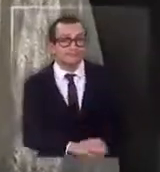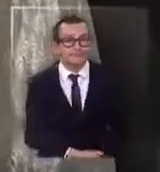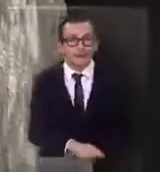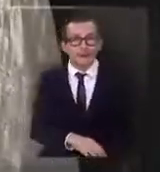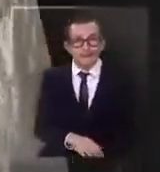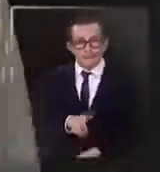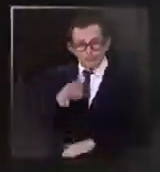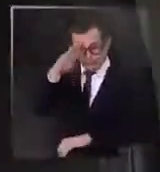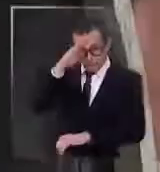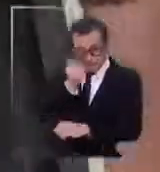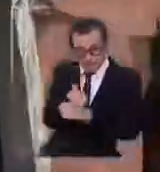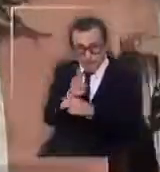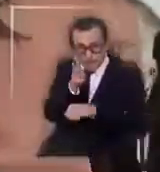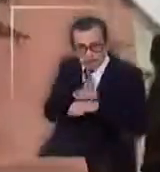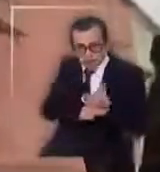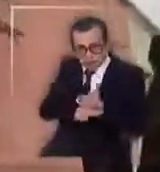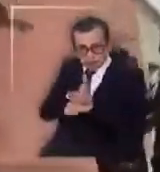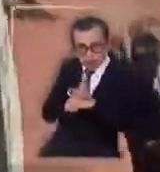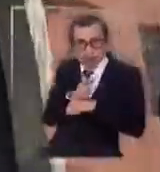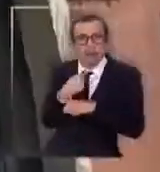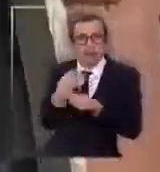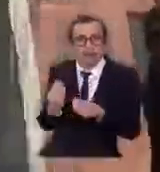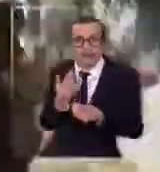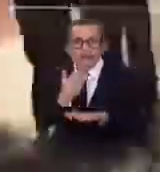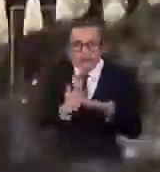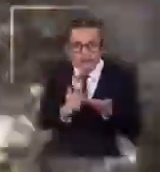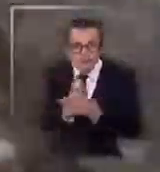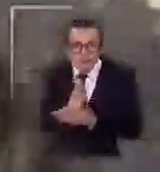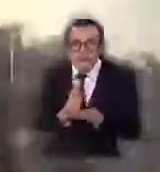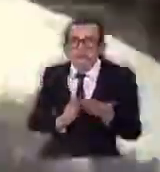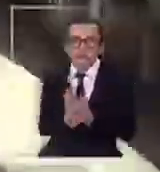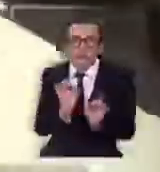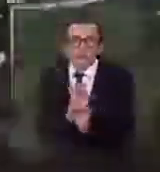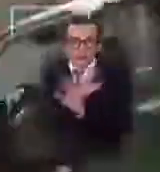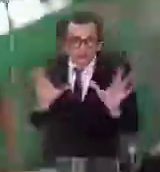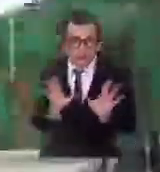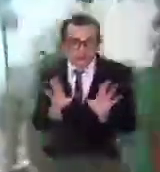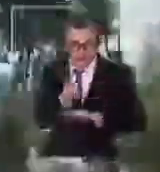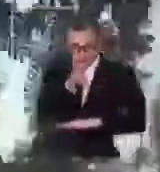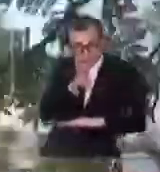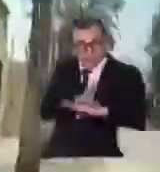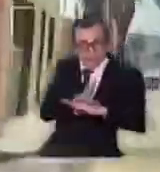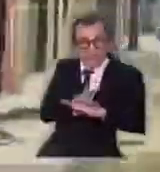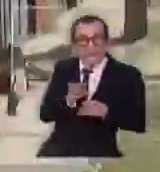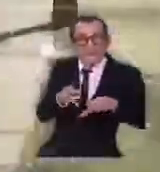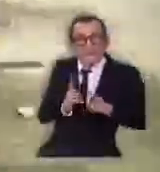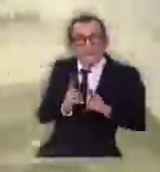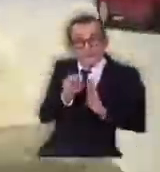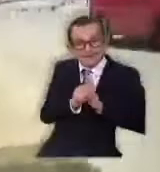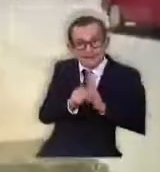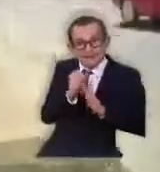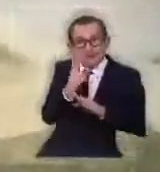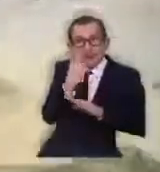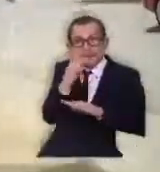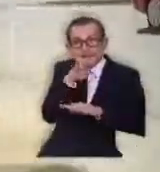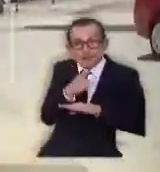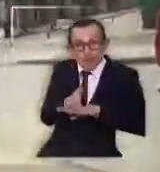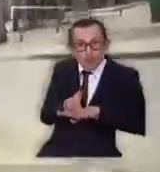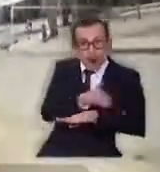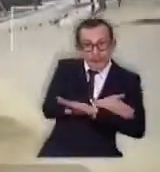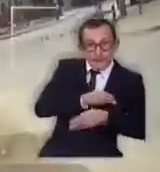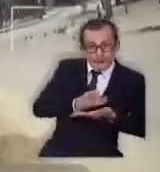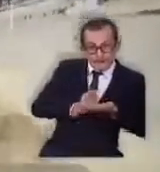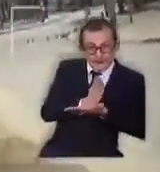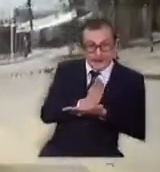Función policial impredecible. ¿Qué sucede si la acción comienza repentinamente? La Axon Body permite grabar con 2 minutos de anterioridad.